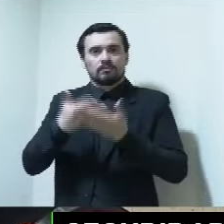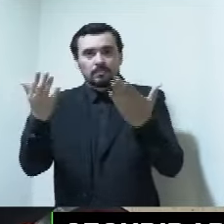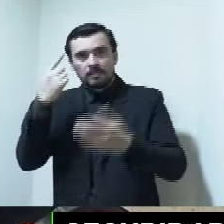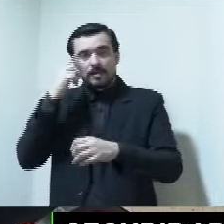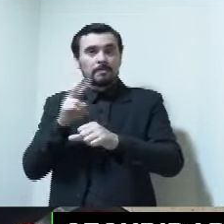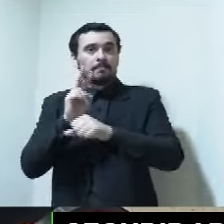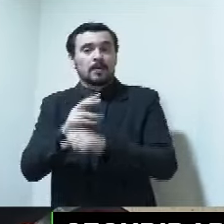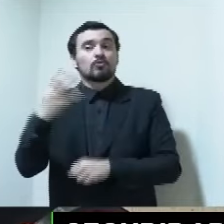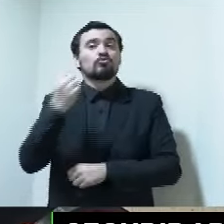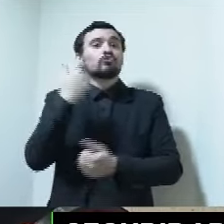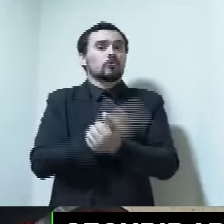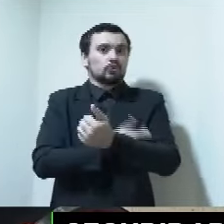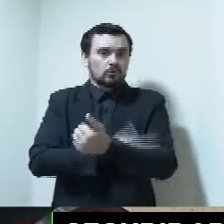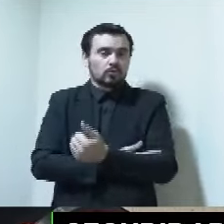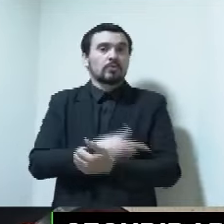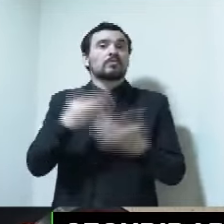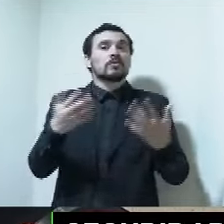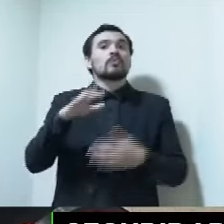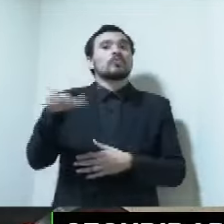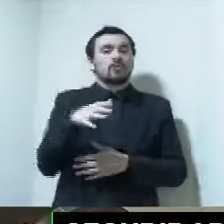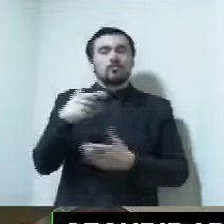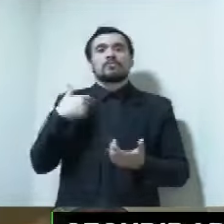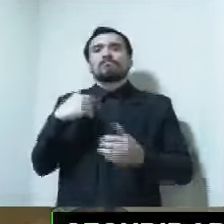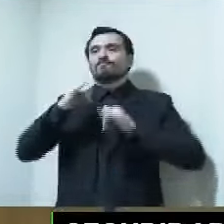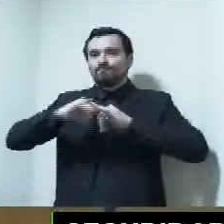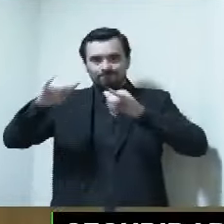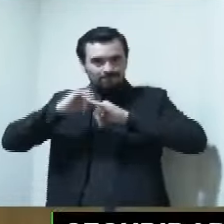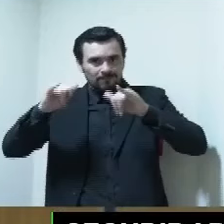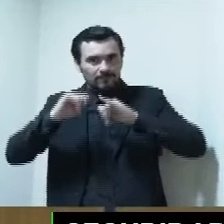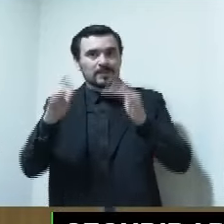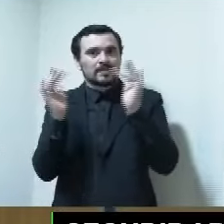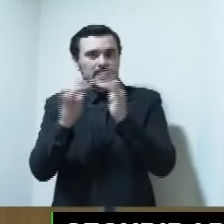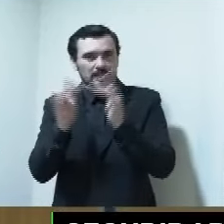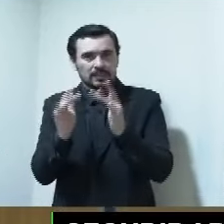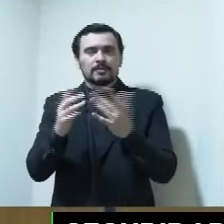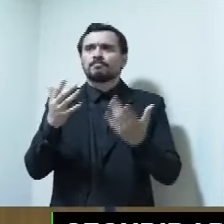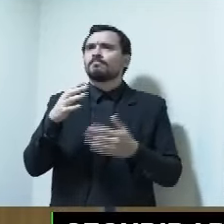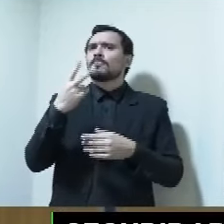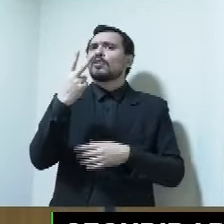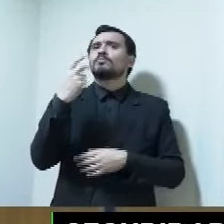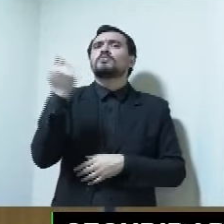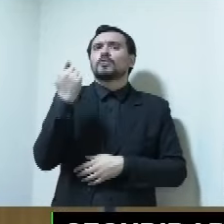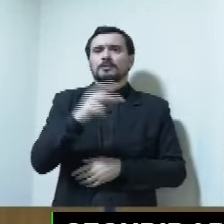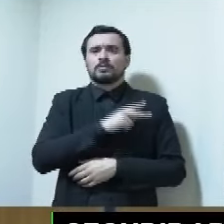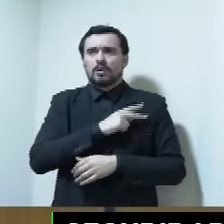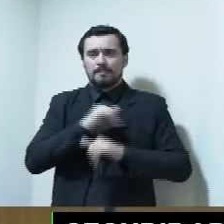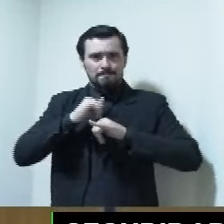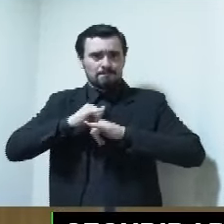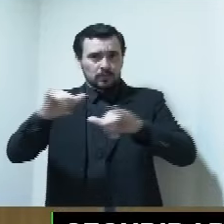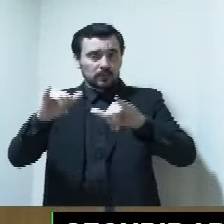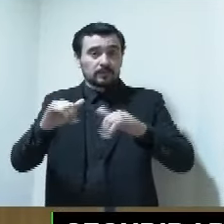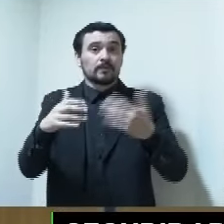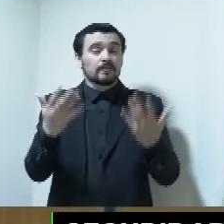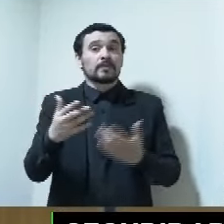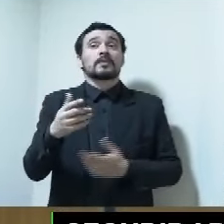prevención del uso de drogas en medios de comunicación masiva y redes sociales, llegando a más de 2 millones de personas. A través